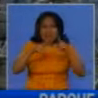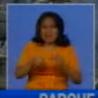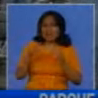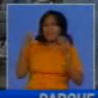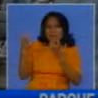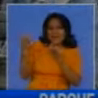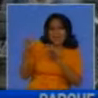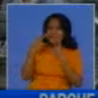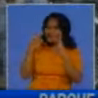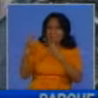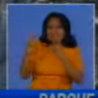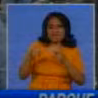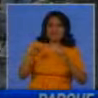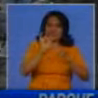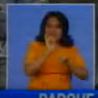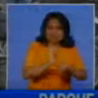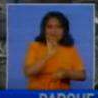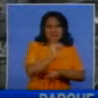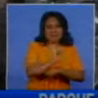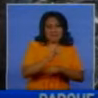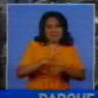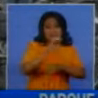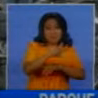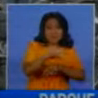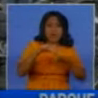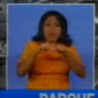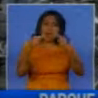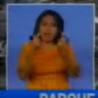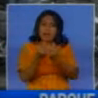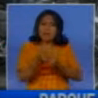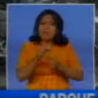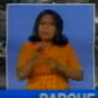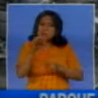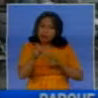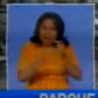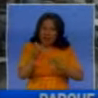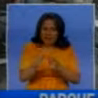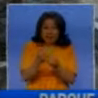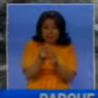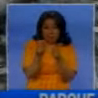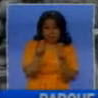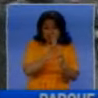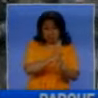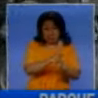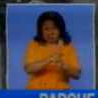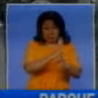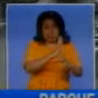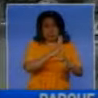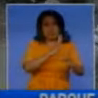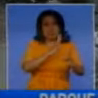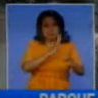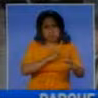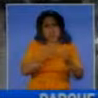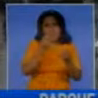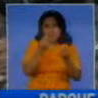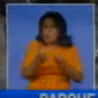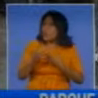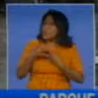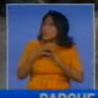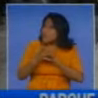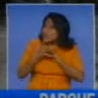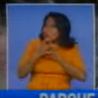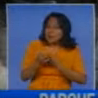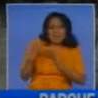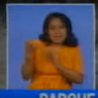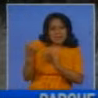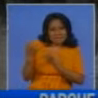agrupación hace historia desde este fin de semana, como podemos ver con estas multitudinarias filas de fanáticos que no han